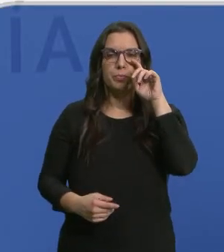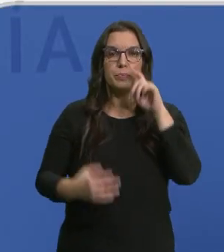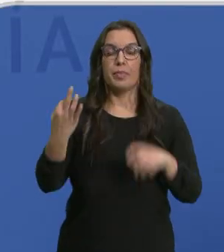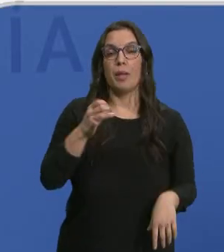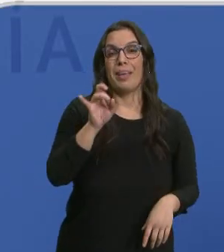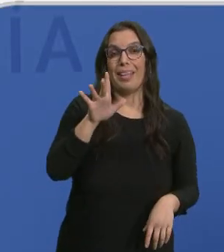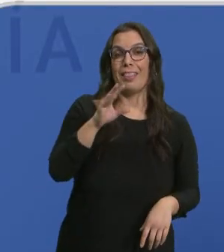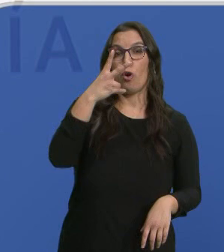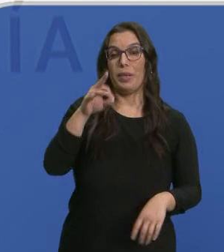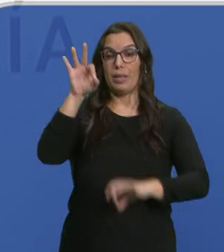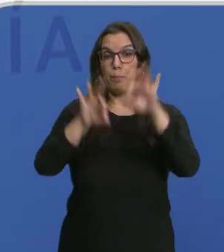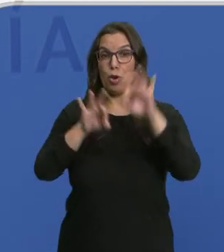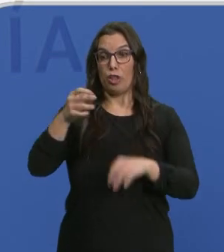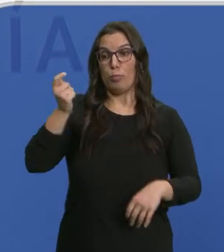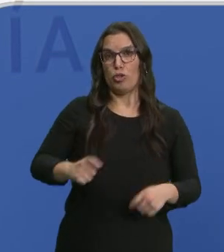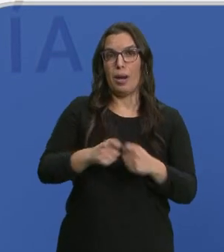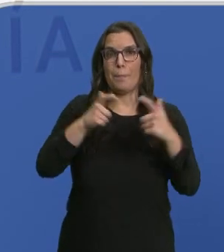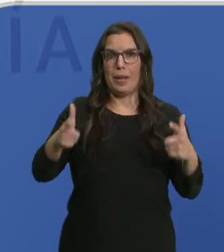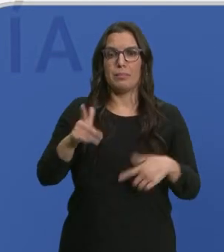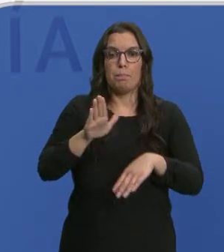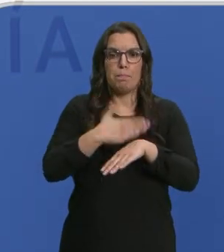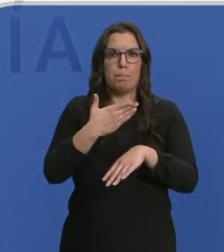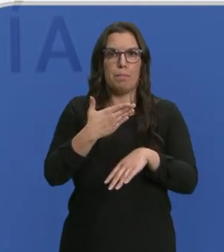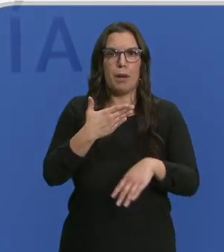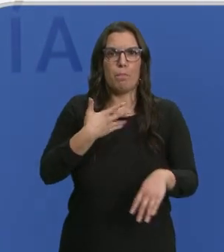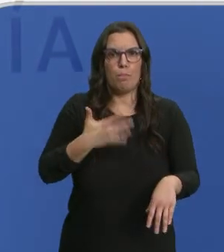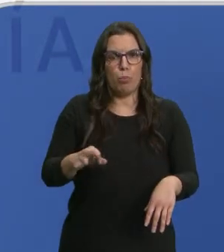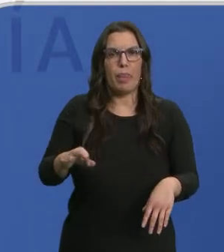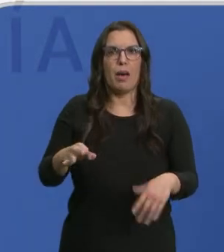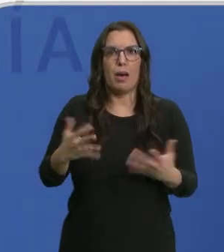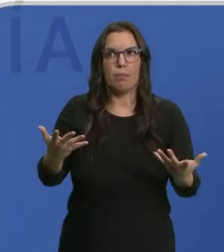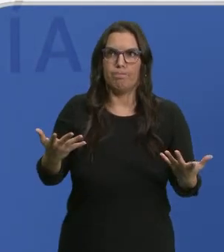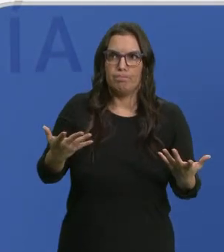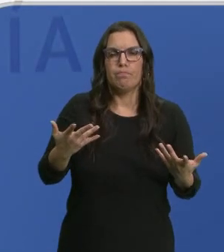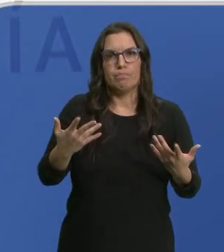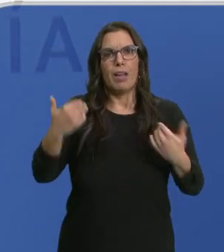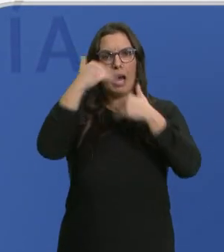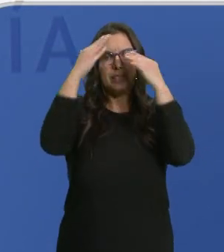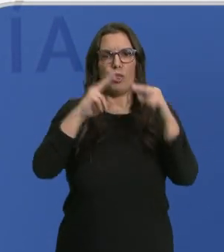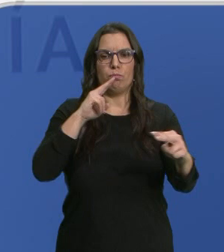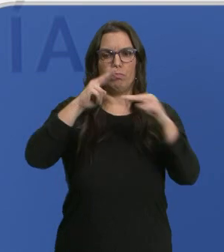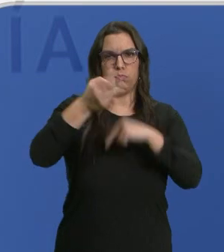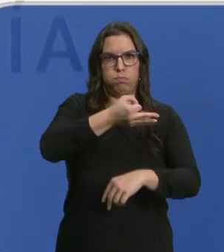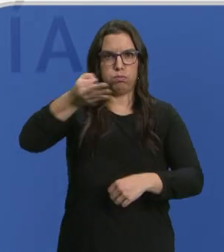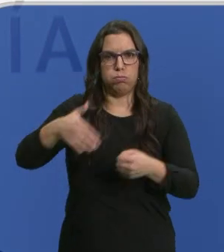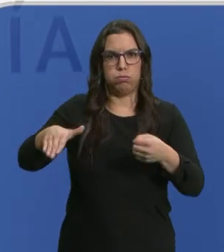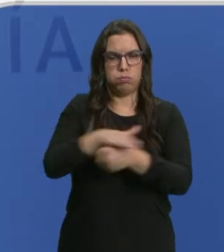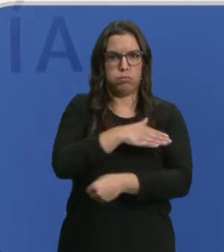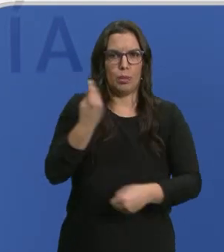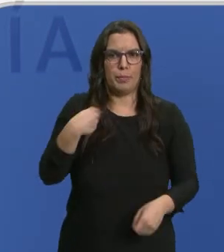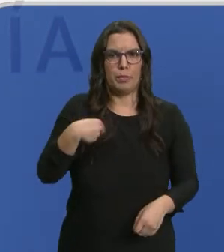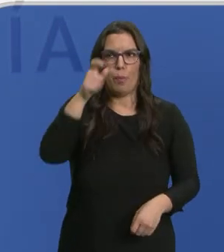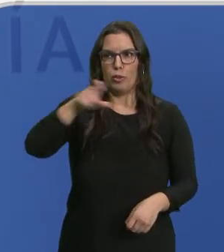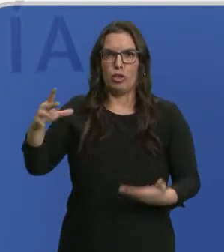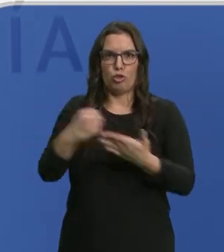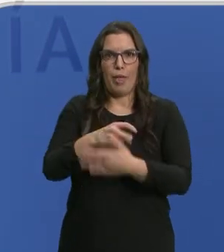Aumentar un 15 o un 20% de las plantillas actuales para estar, digamos, dando la atención que